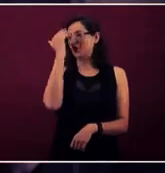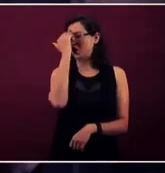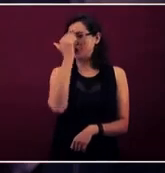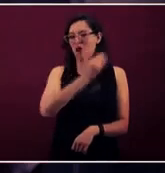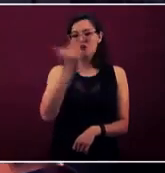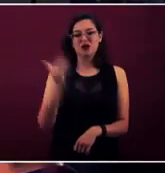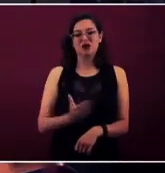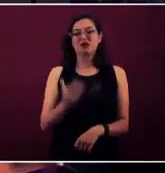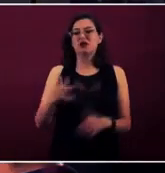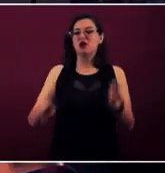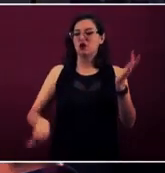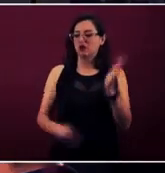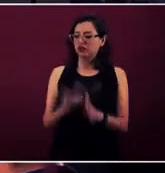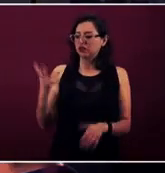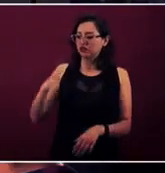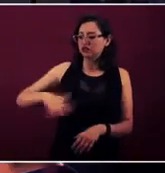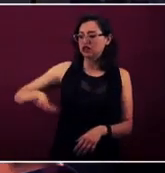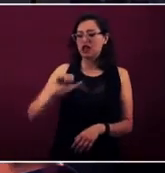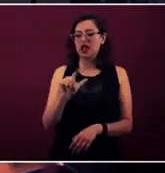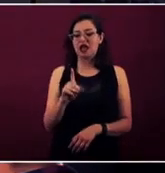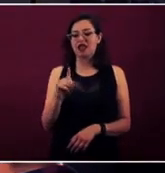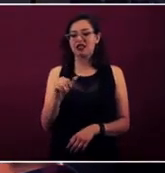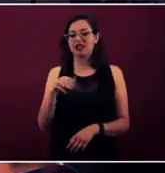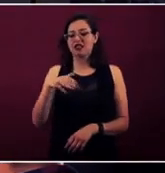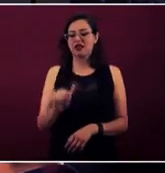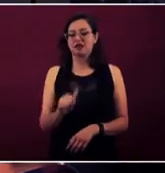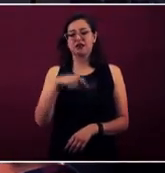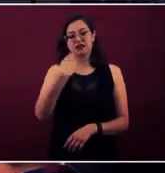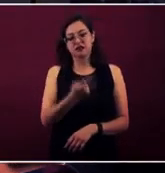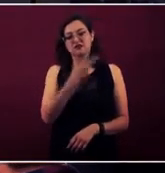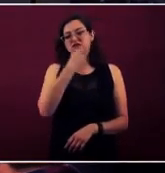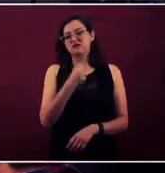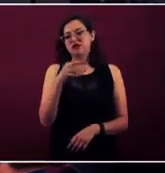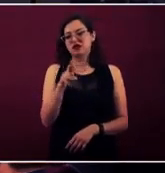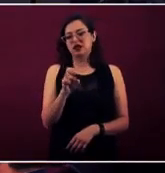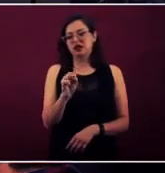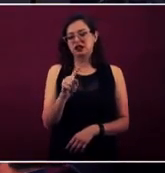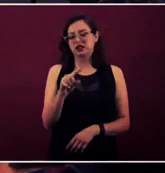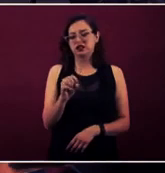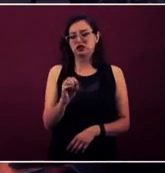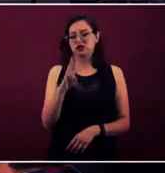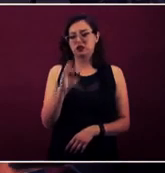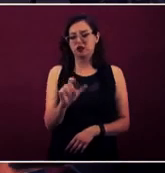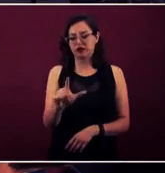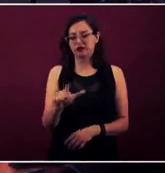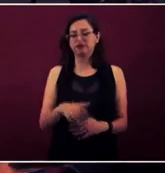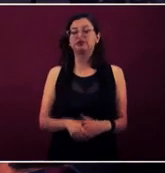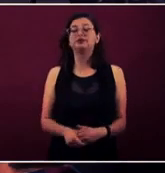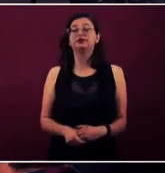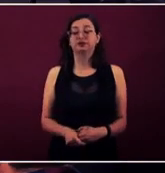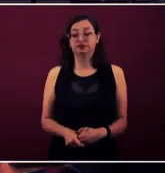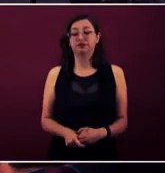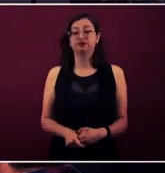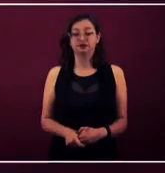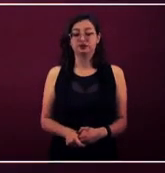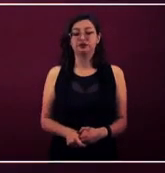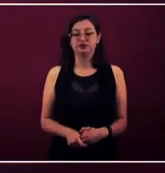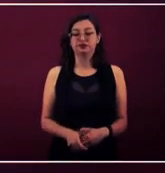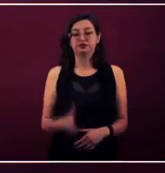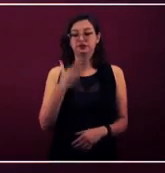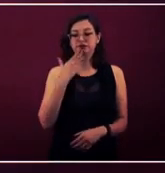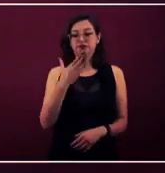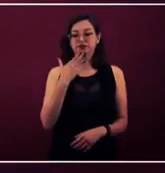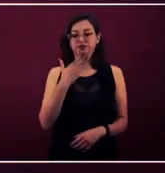los pobladores de Aldama y con don Cristóbal Sánchez Jiménez. Muy bien, pues le voy a